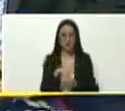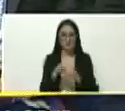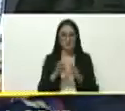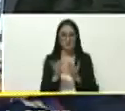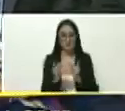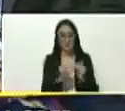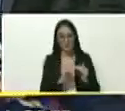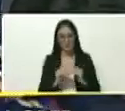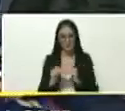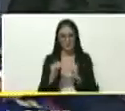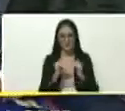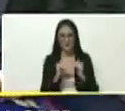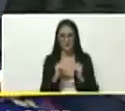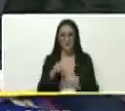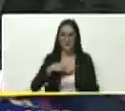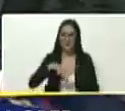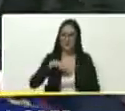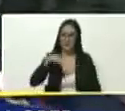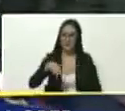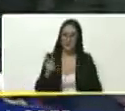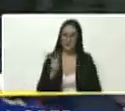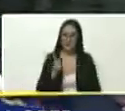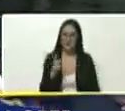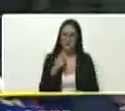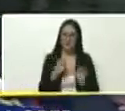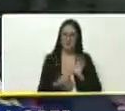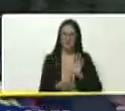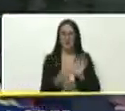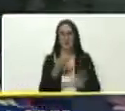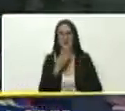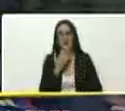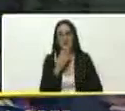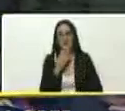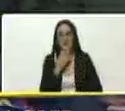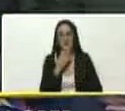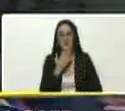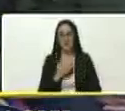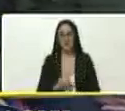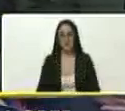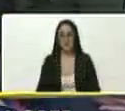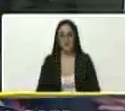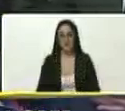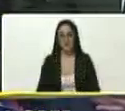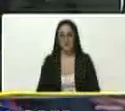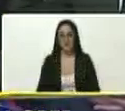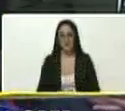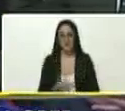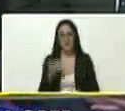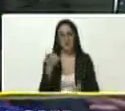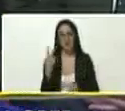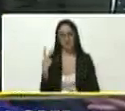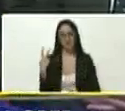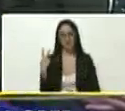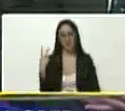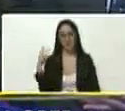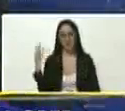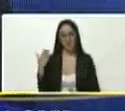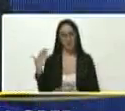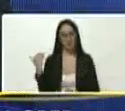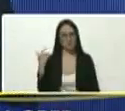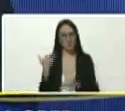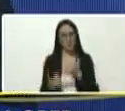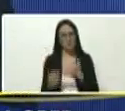de iguales. Nosotros desde Venezuela hemos dado el ejemplo, presidente. En los dos últimos años,